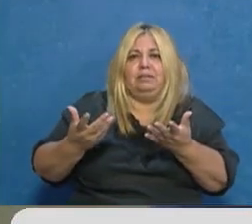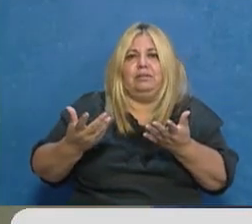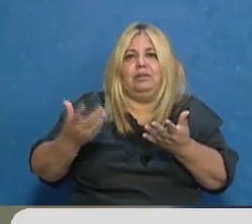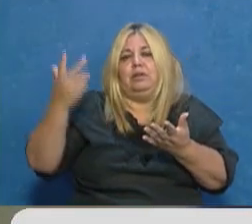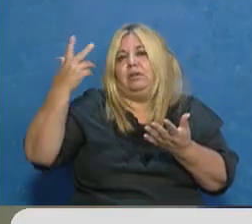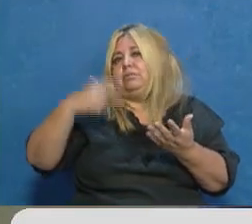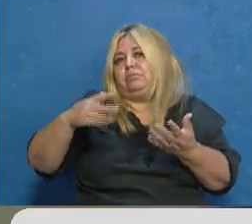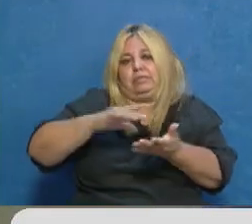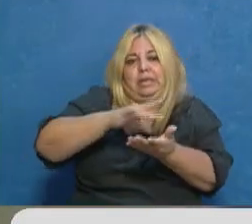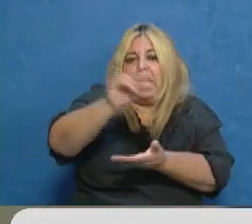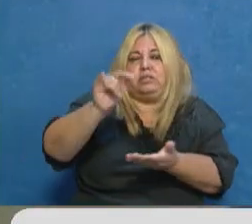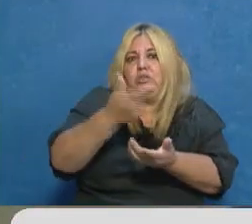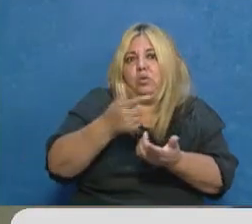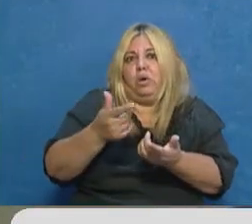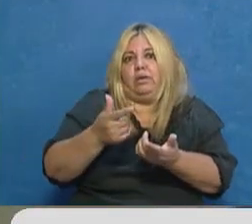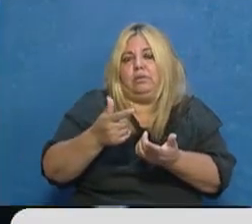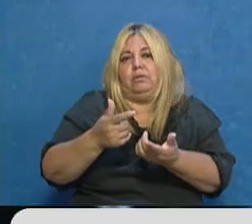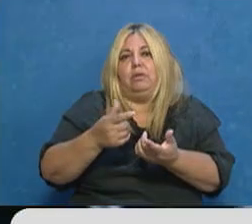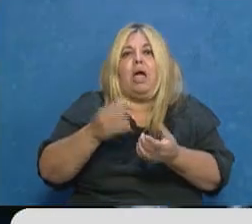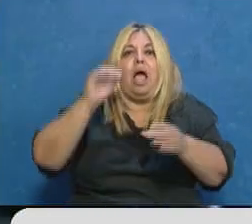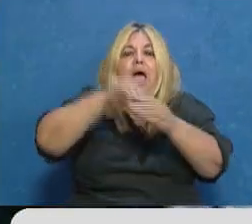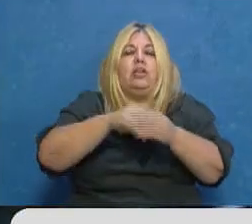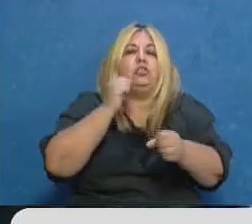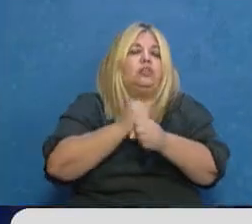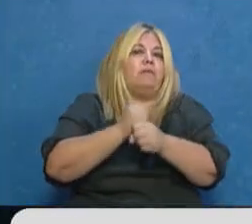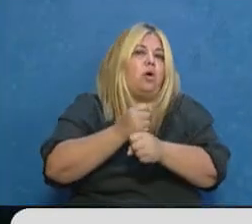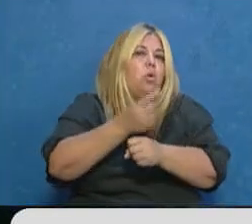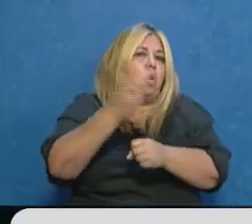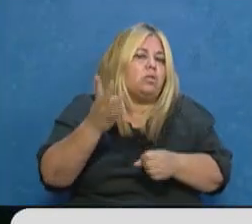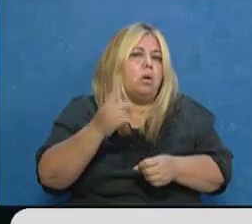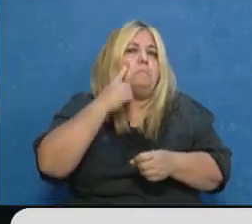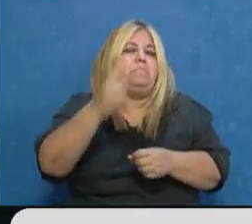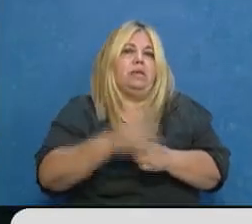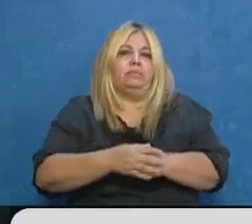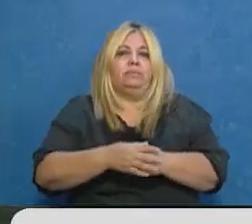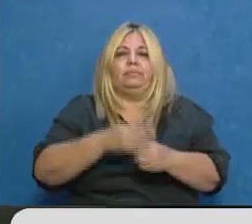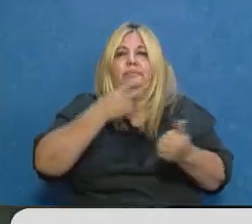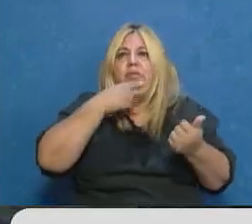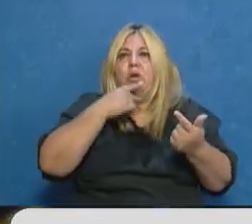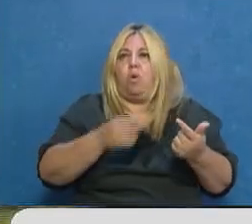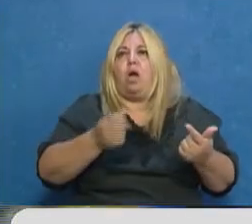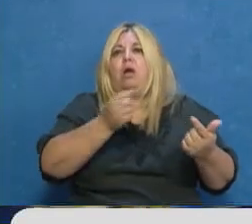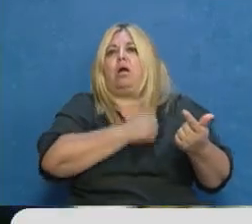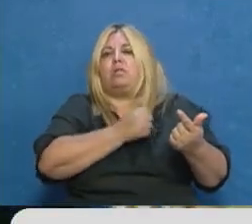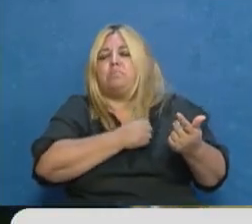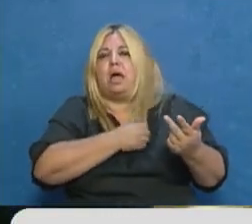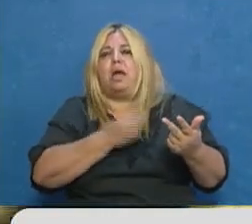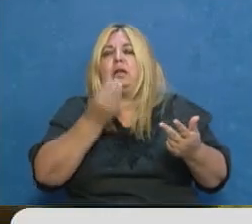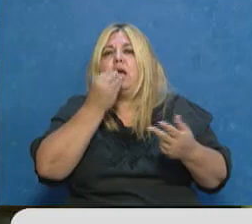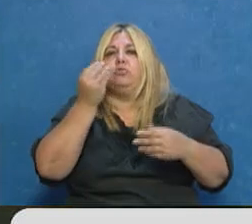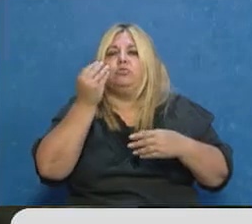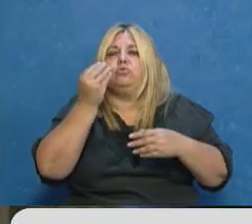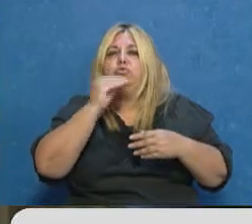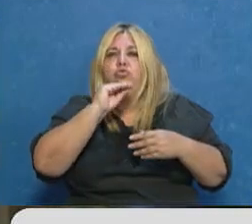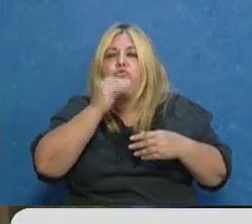Los casinos, hay casi más de 1.000 personas trabajando en los casinos. Y hay habilitadas en San Juan, en Catamarca, en Chubut, en Corrientes,